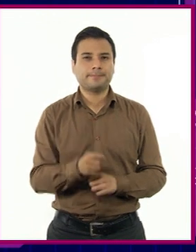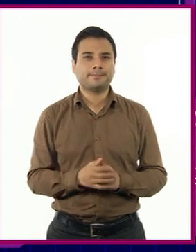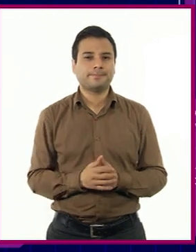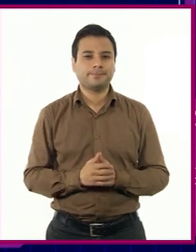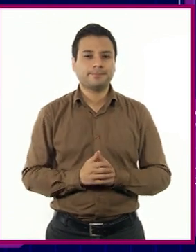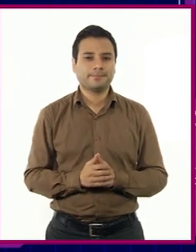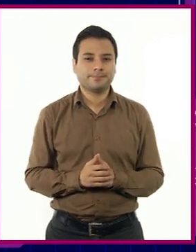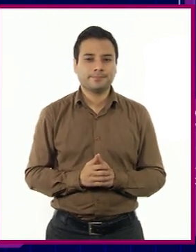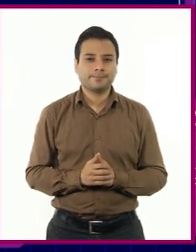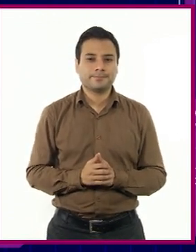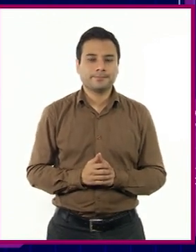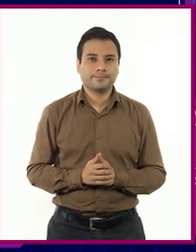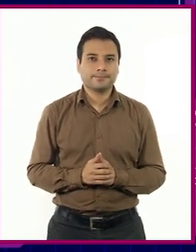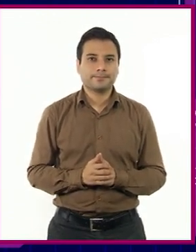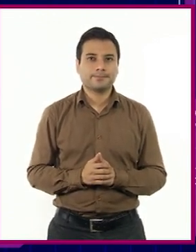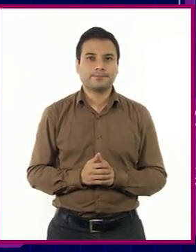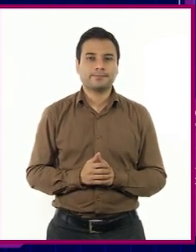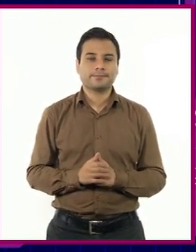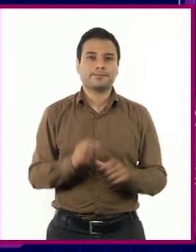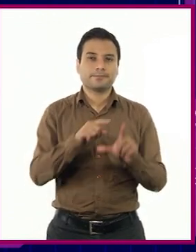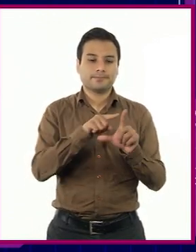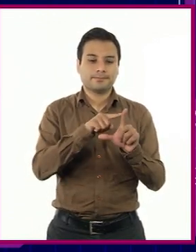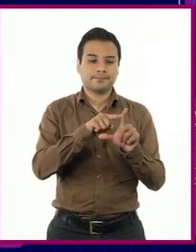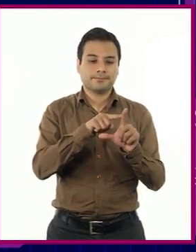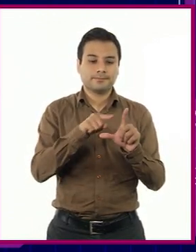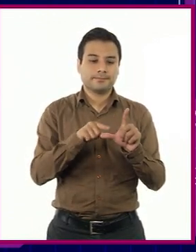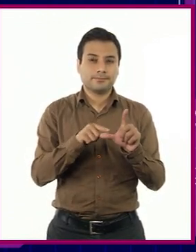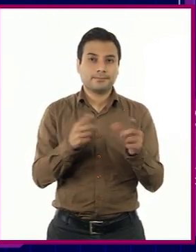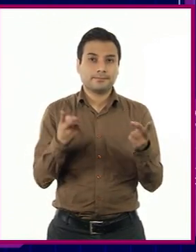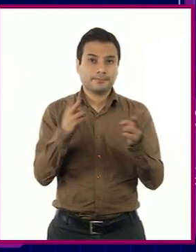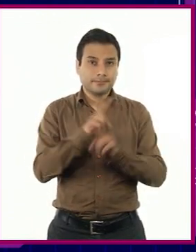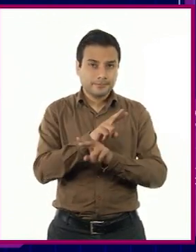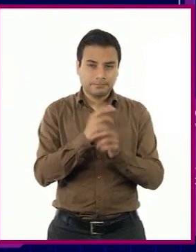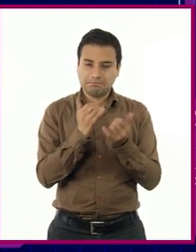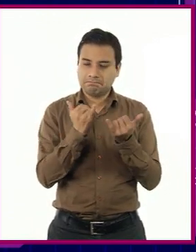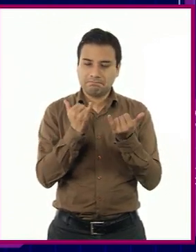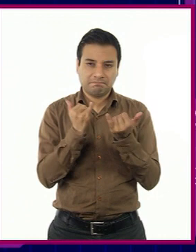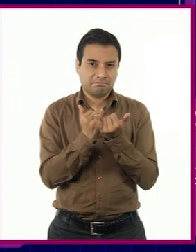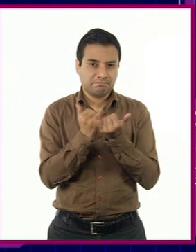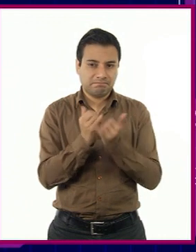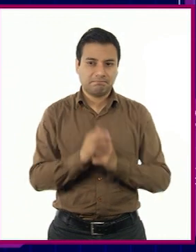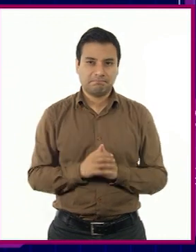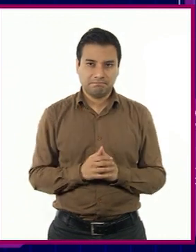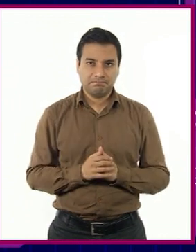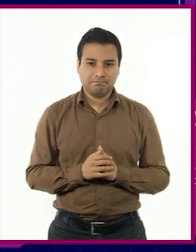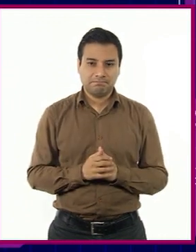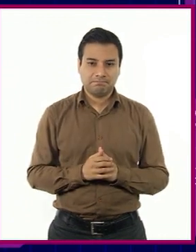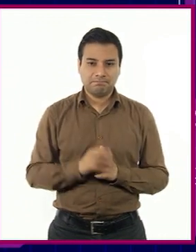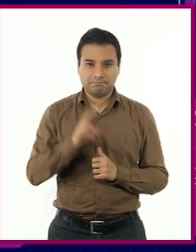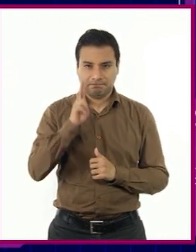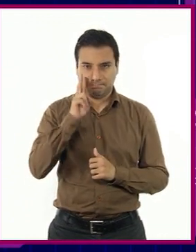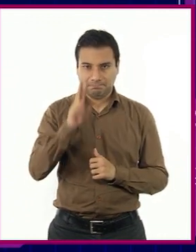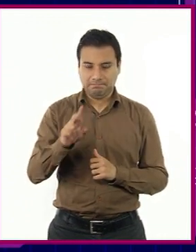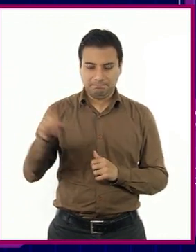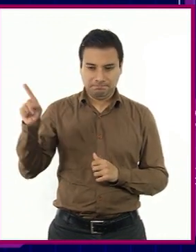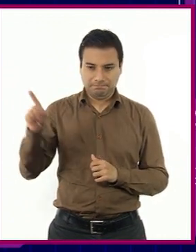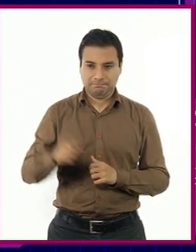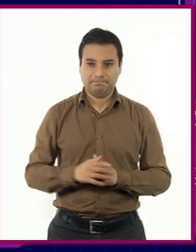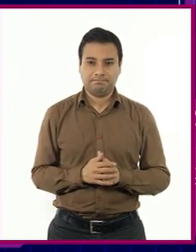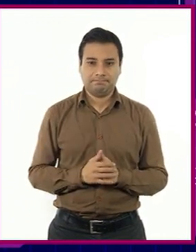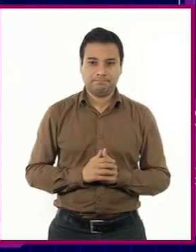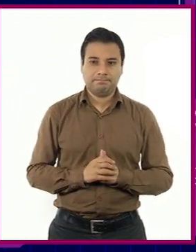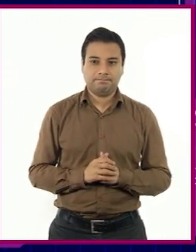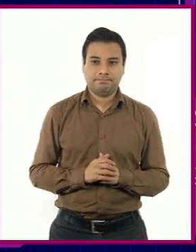los ángulos opuestos de un paralelogramo son congruentes. Como se muestra en el esquema, el ángulo